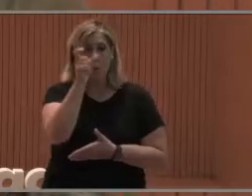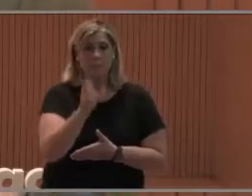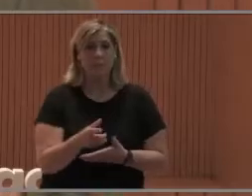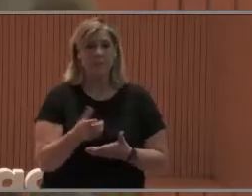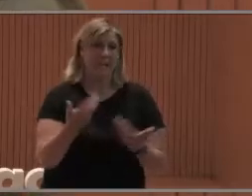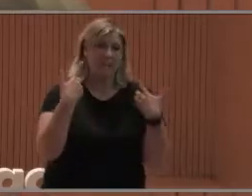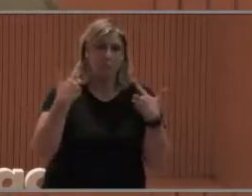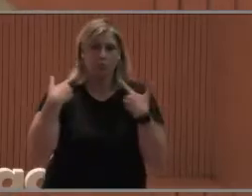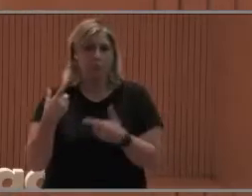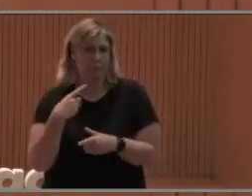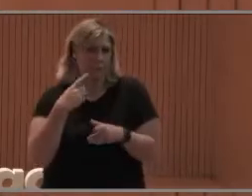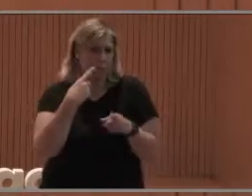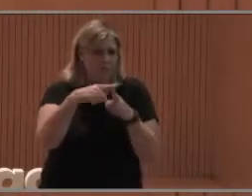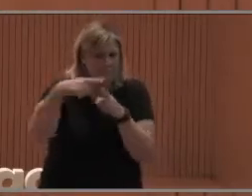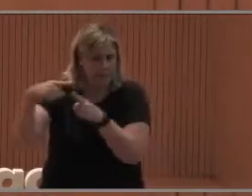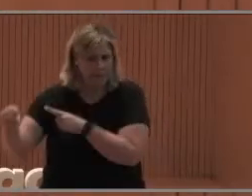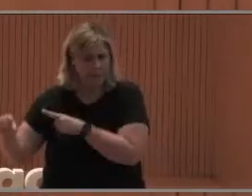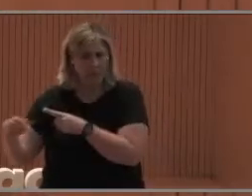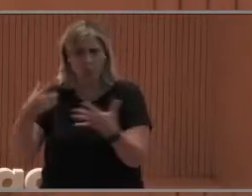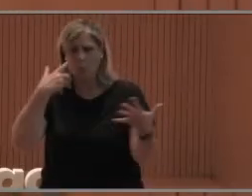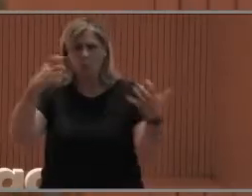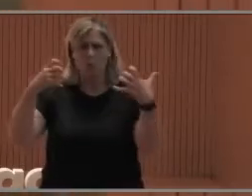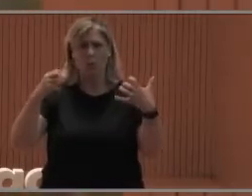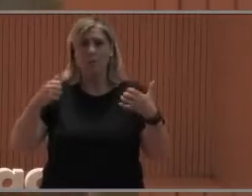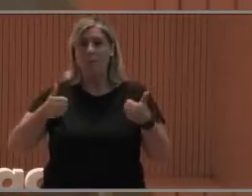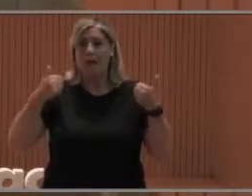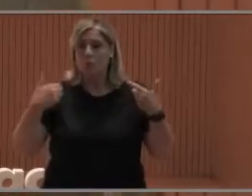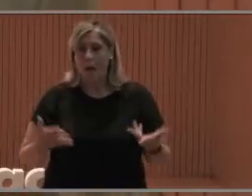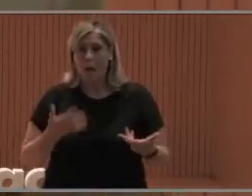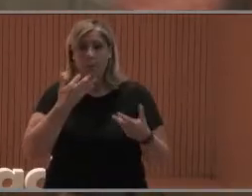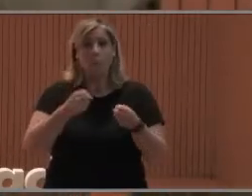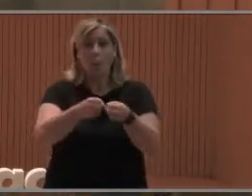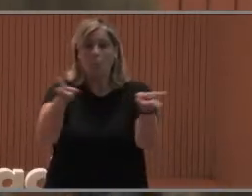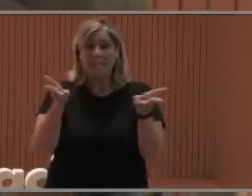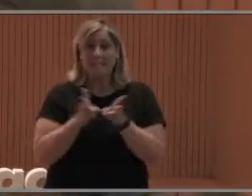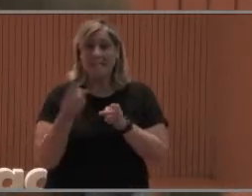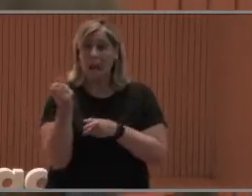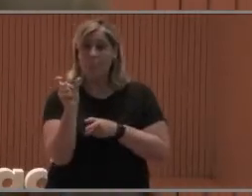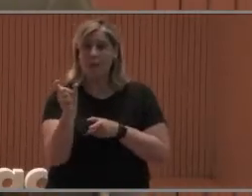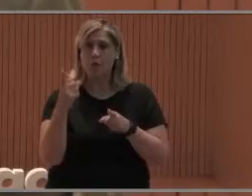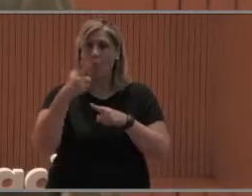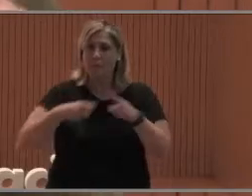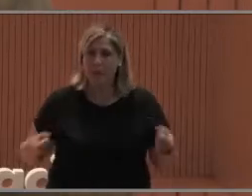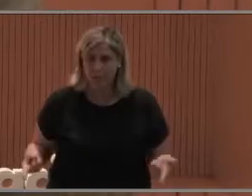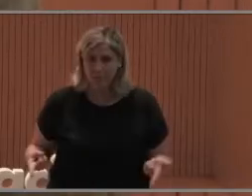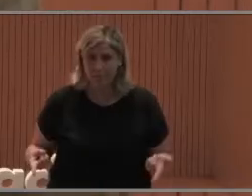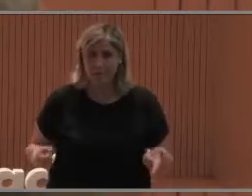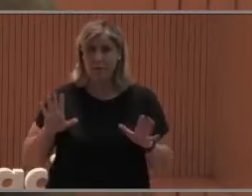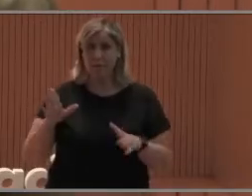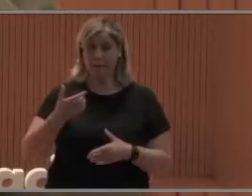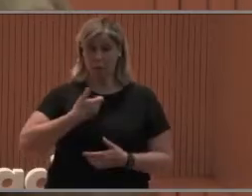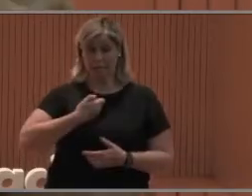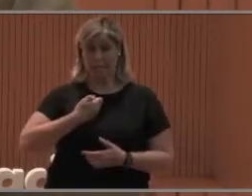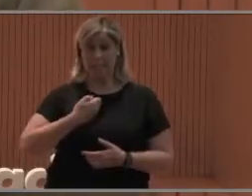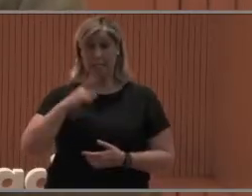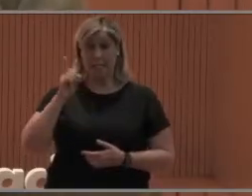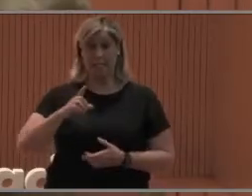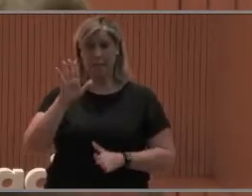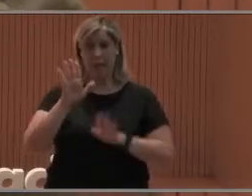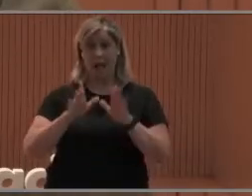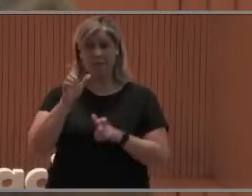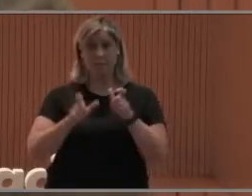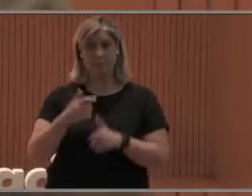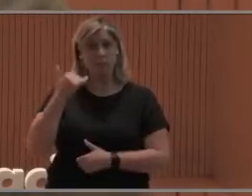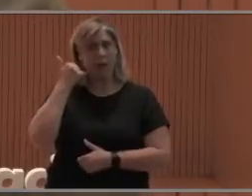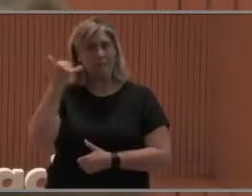hacer. La más llamativo, las piscinas bajan a mitad de precio, pero es que en teleasistencia también se llama a las personas